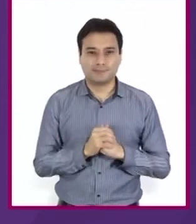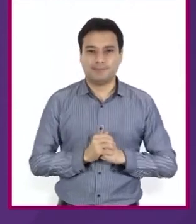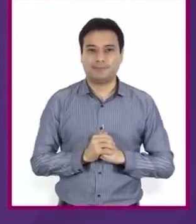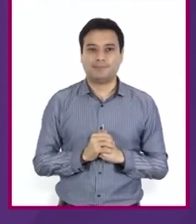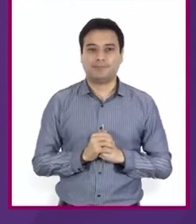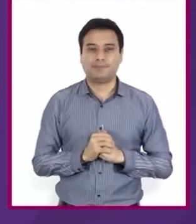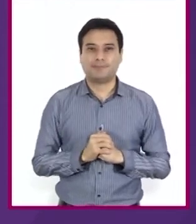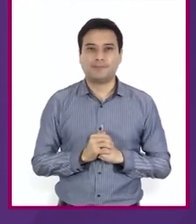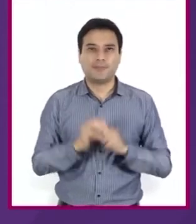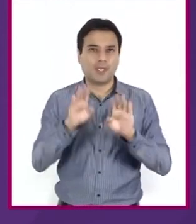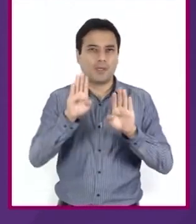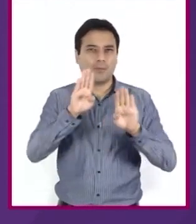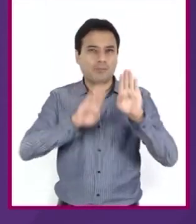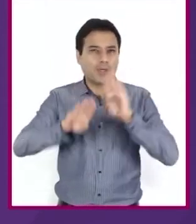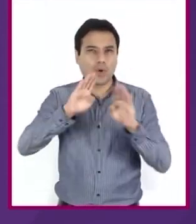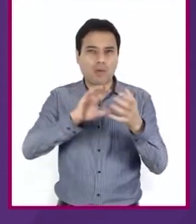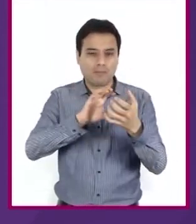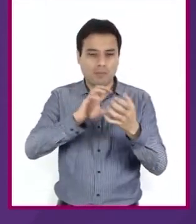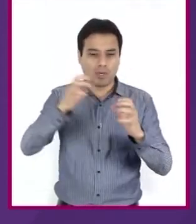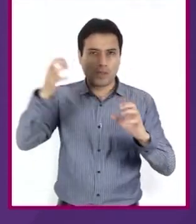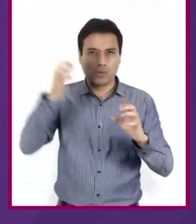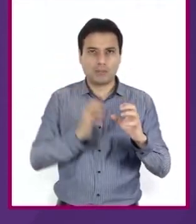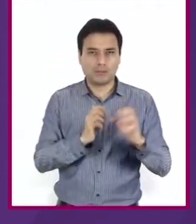¿Qué son las biomoléculas?